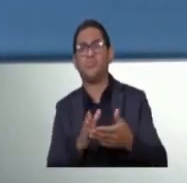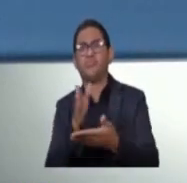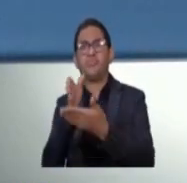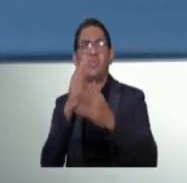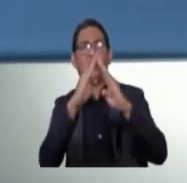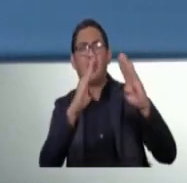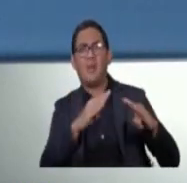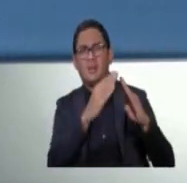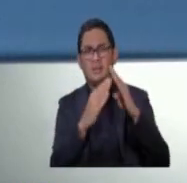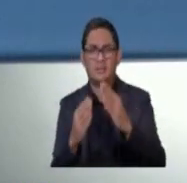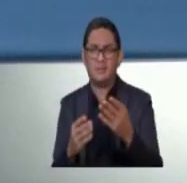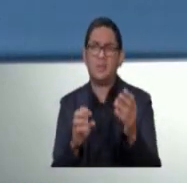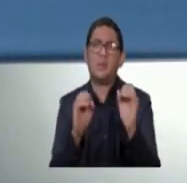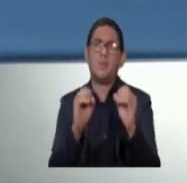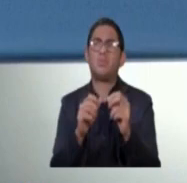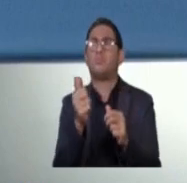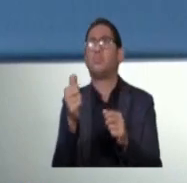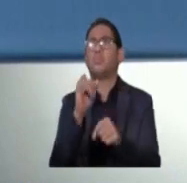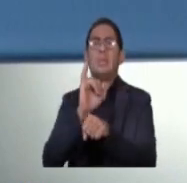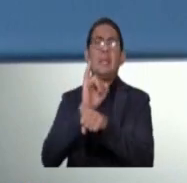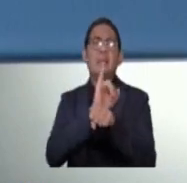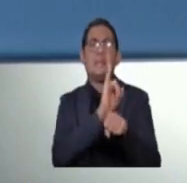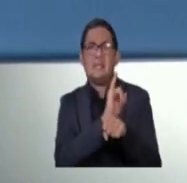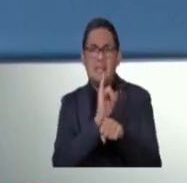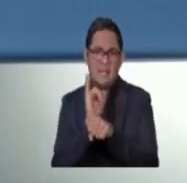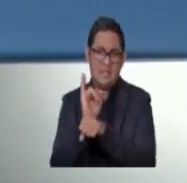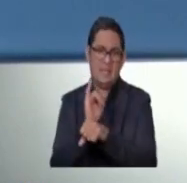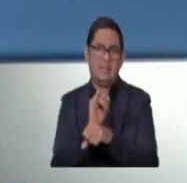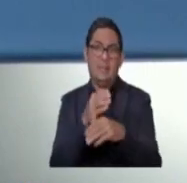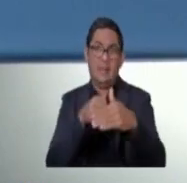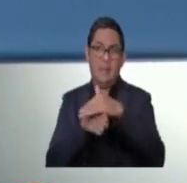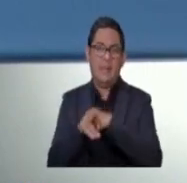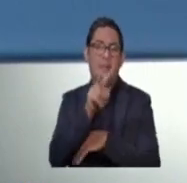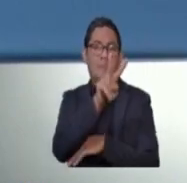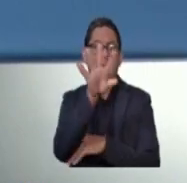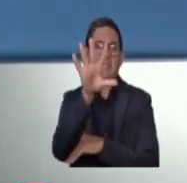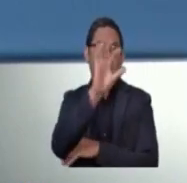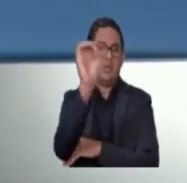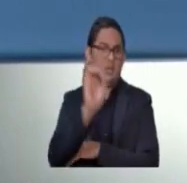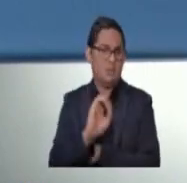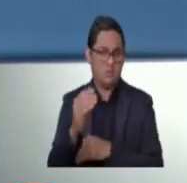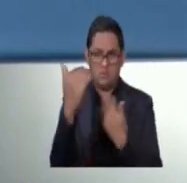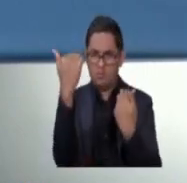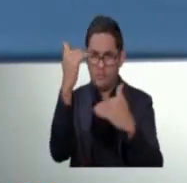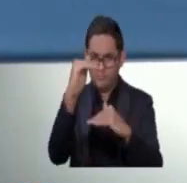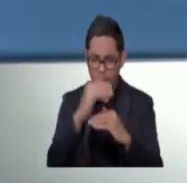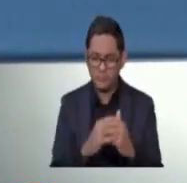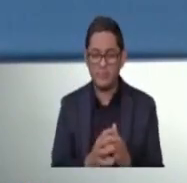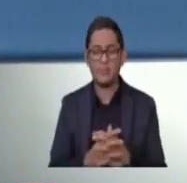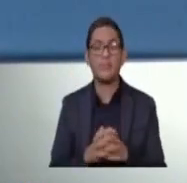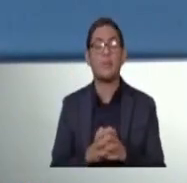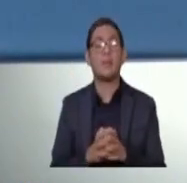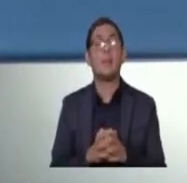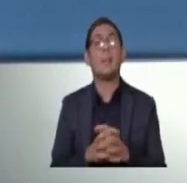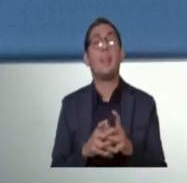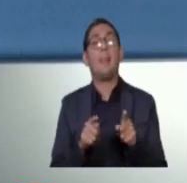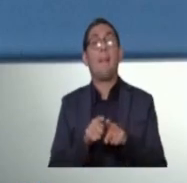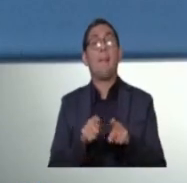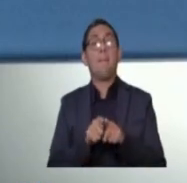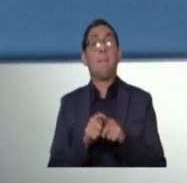lugares de culto con aforo hasta el 25 por ciento de su área h